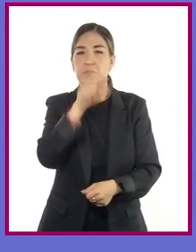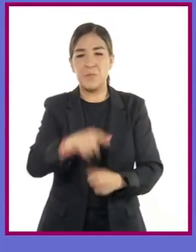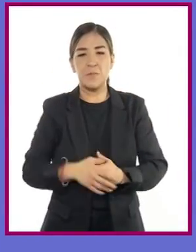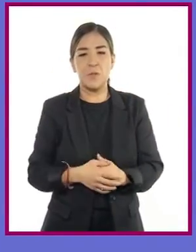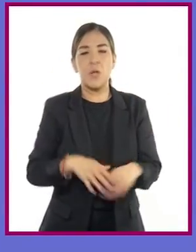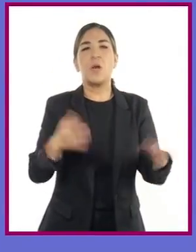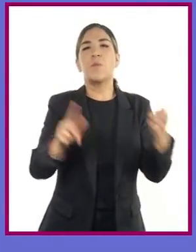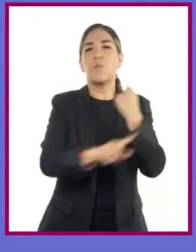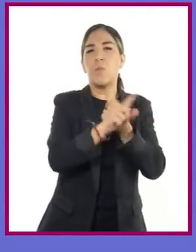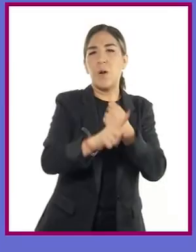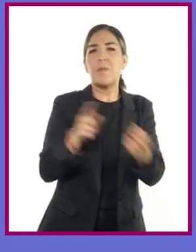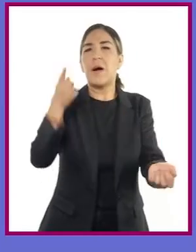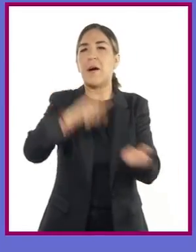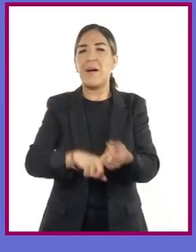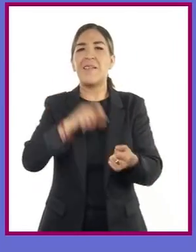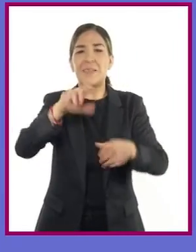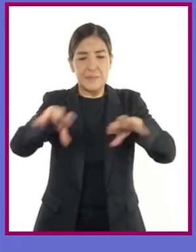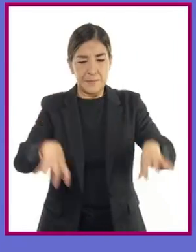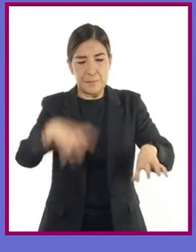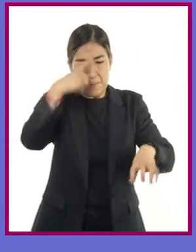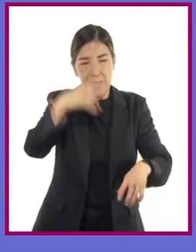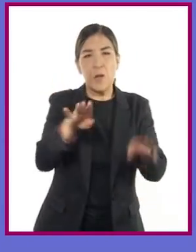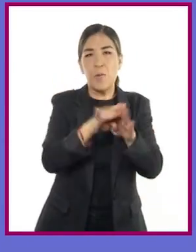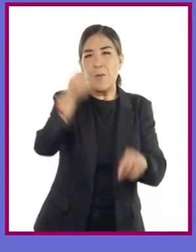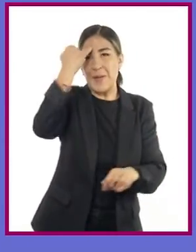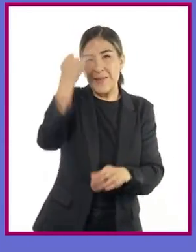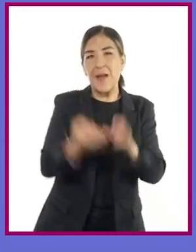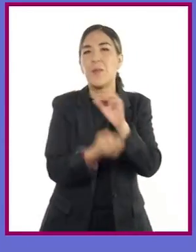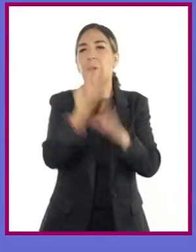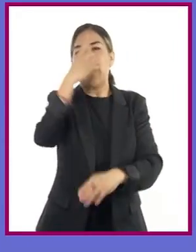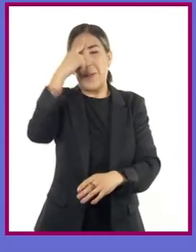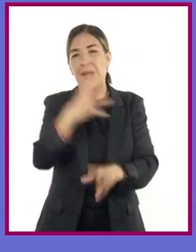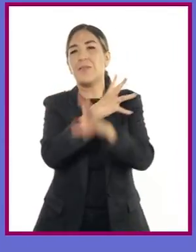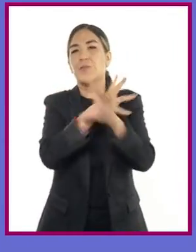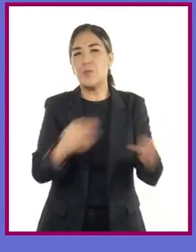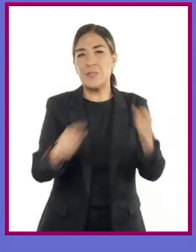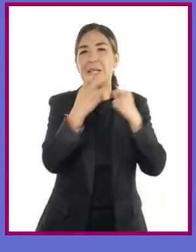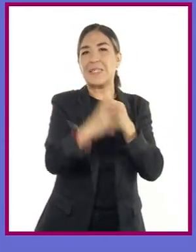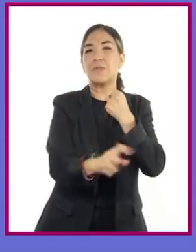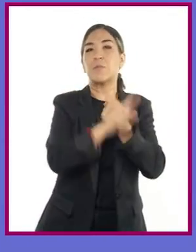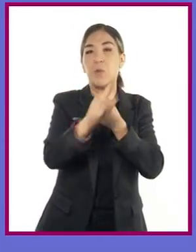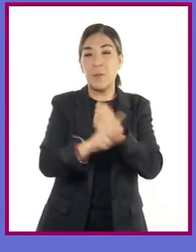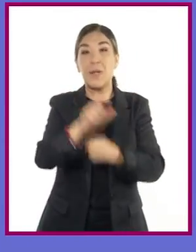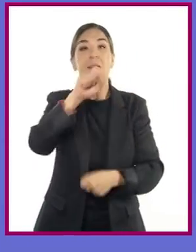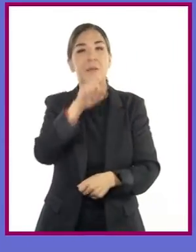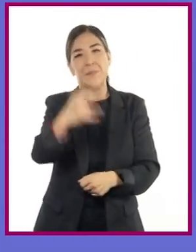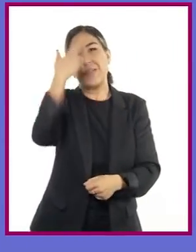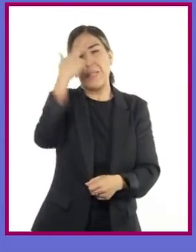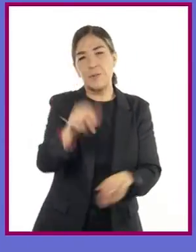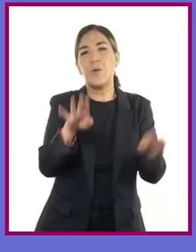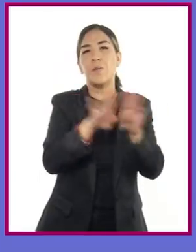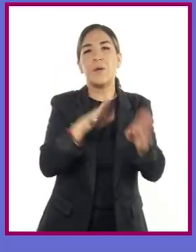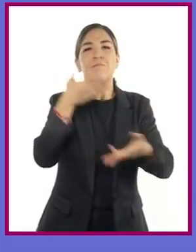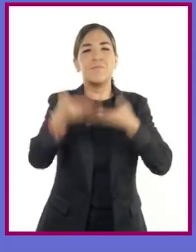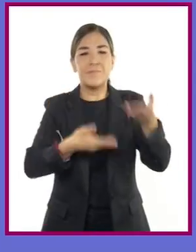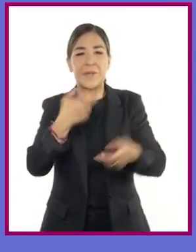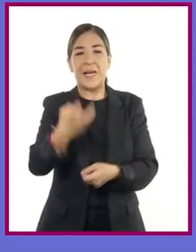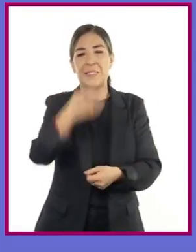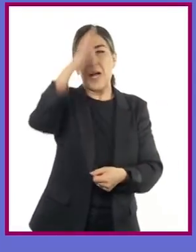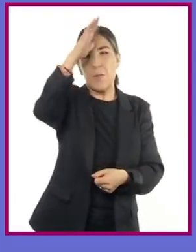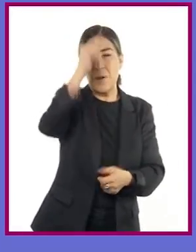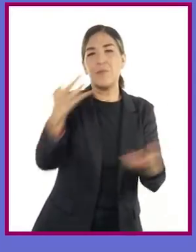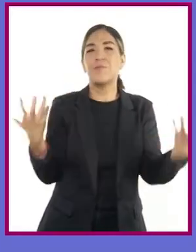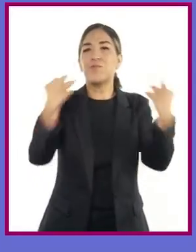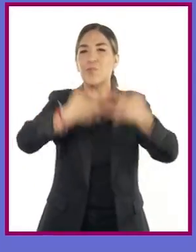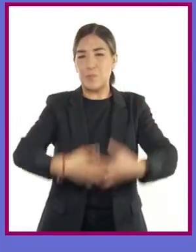partes en conflicto aprenden a generar ideas innovadoras para resolver el conflicto. Por ello, se facilita el cumplimiento de los acuerdos.